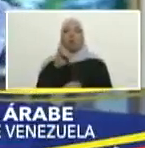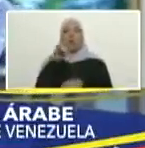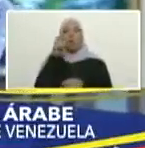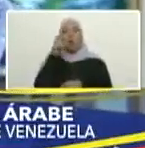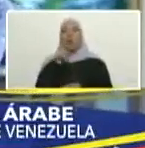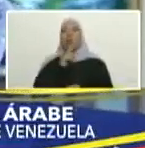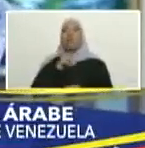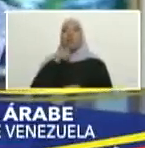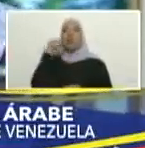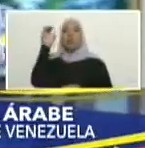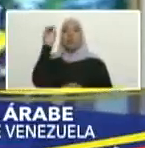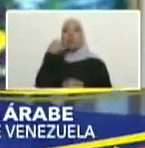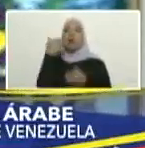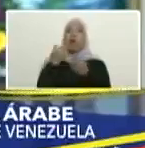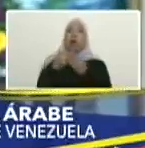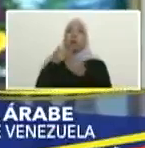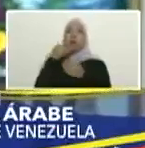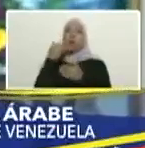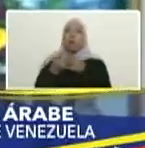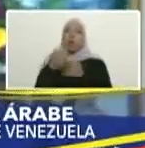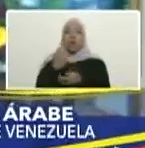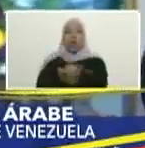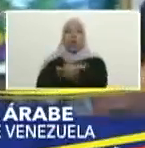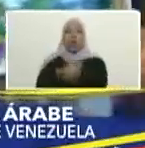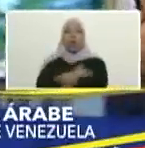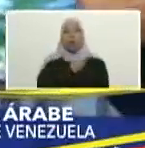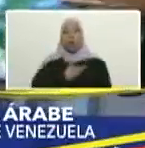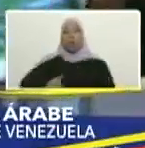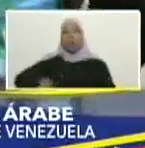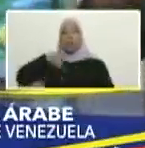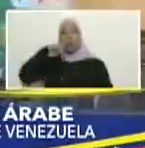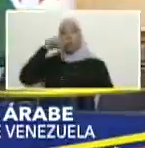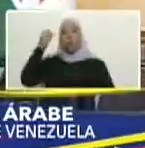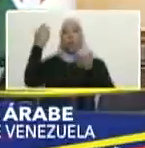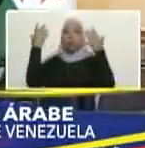camino. Muchísimas gracias, hermano presidente.